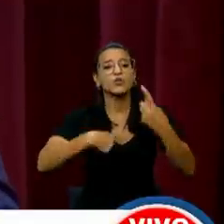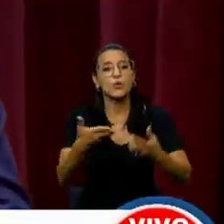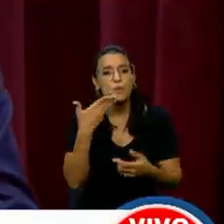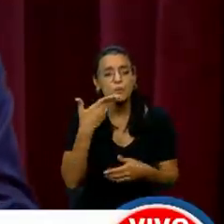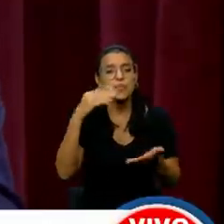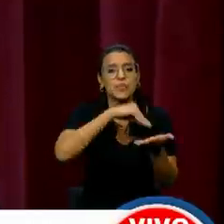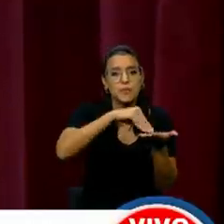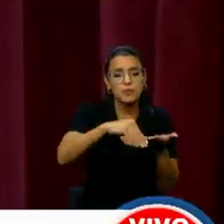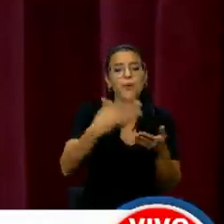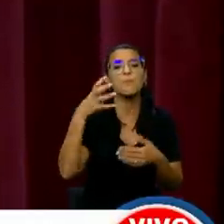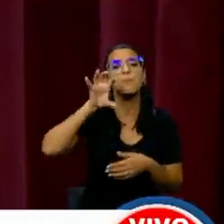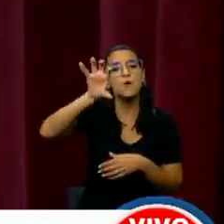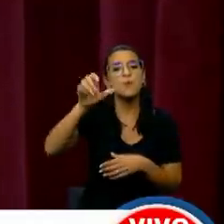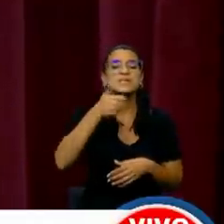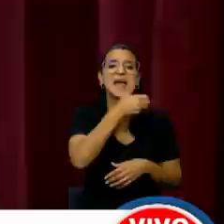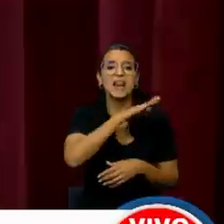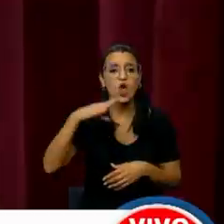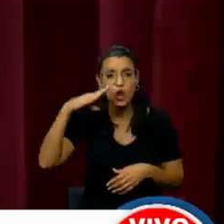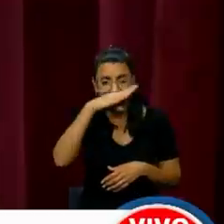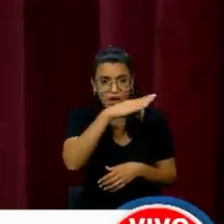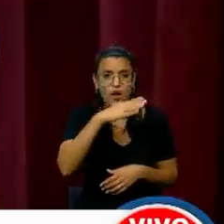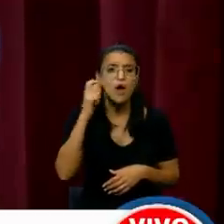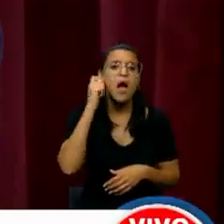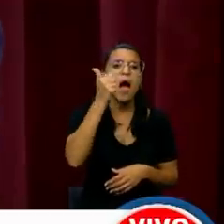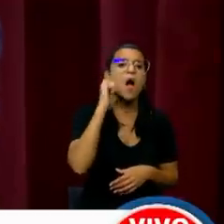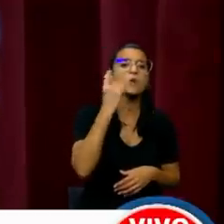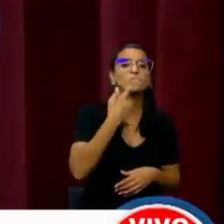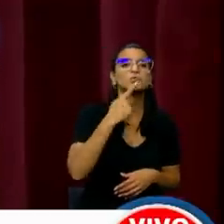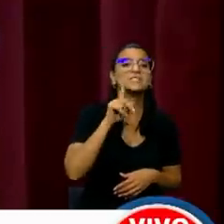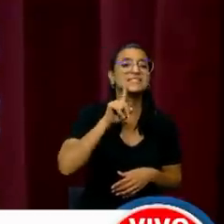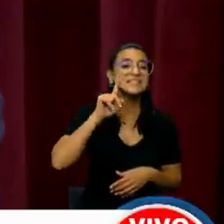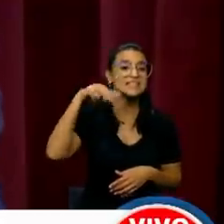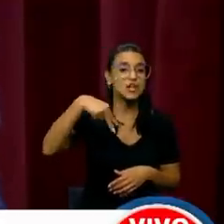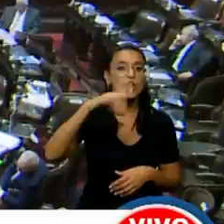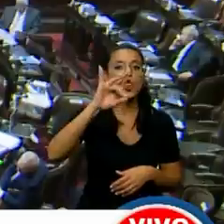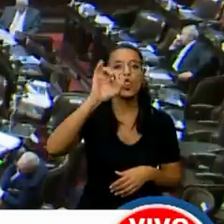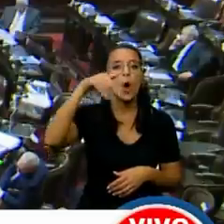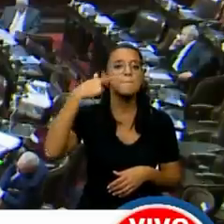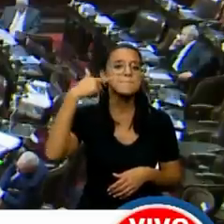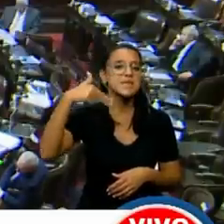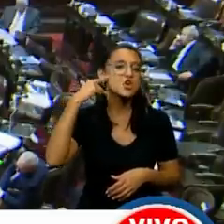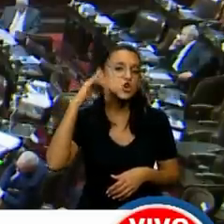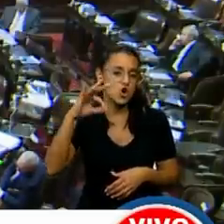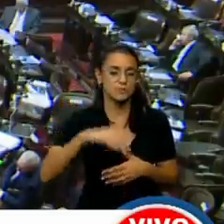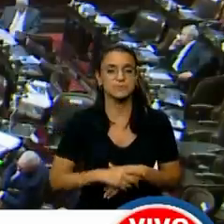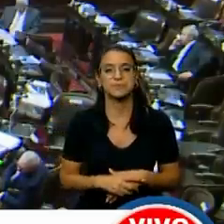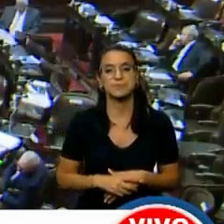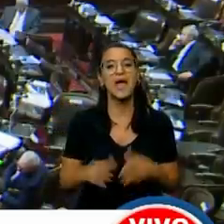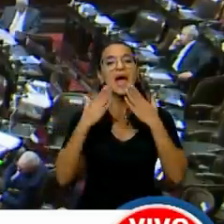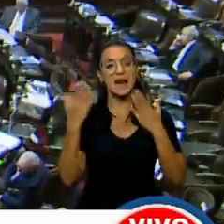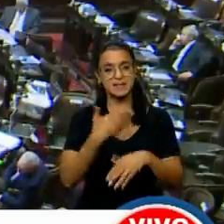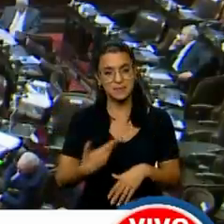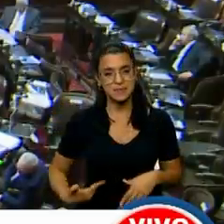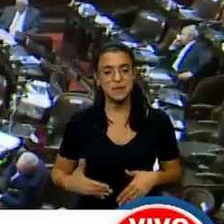palabra el diputado por la provincia de río negro agustín domingo muchas gracias señor presidente